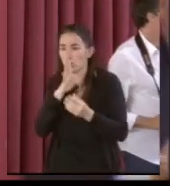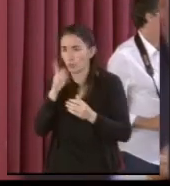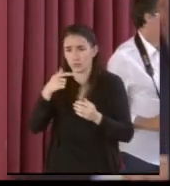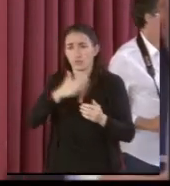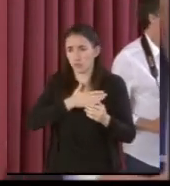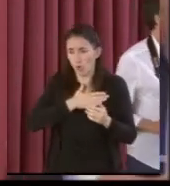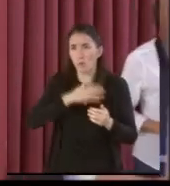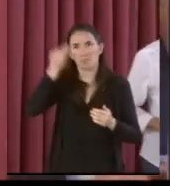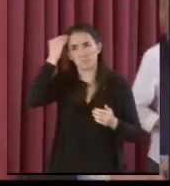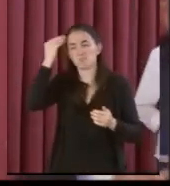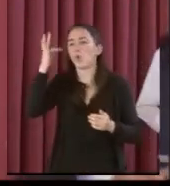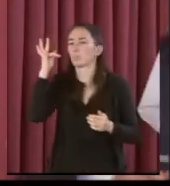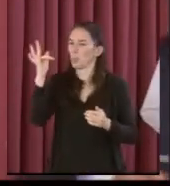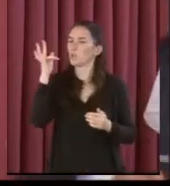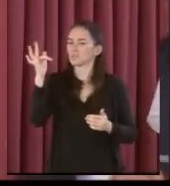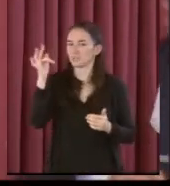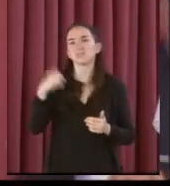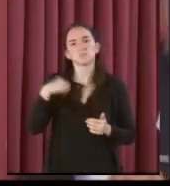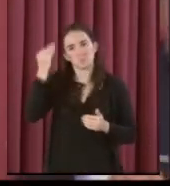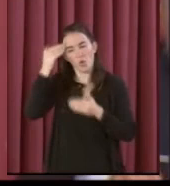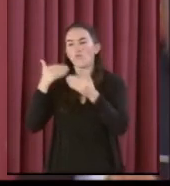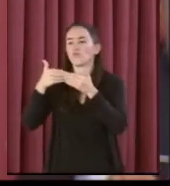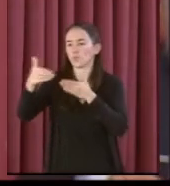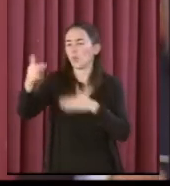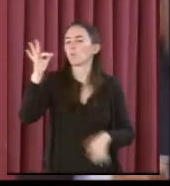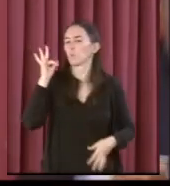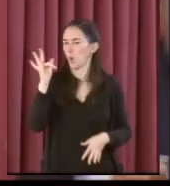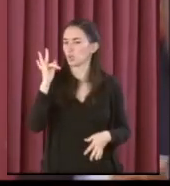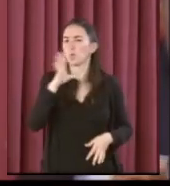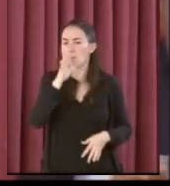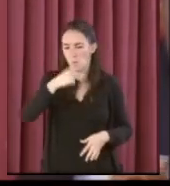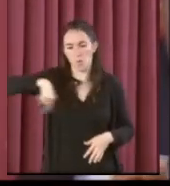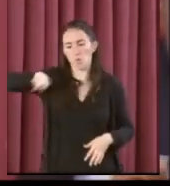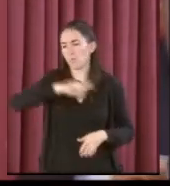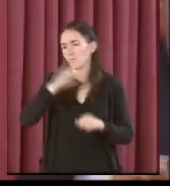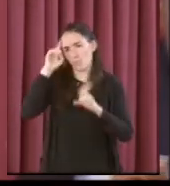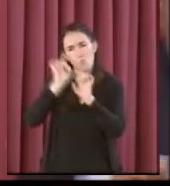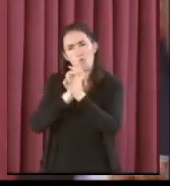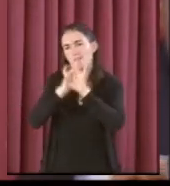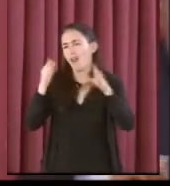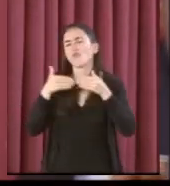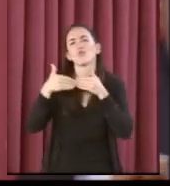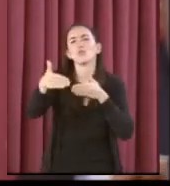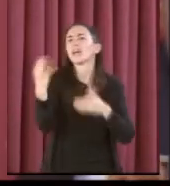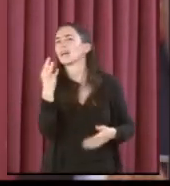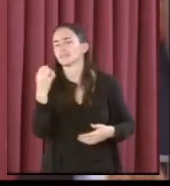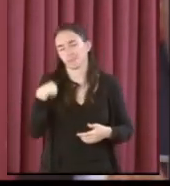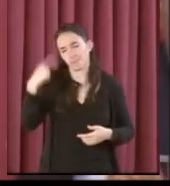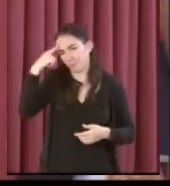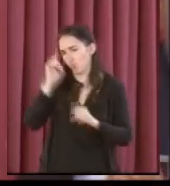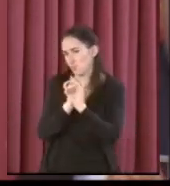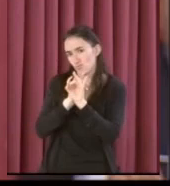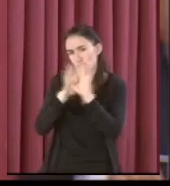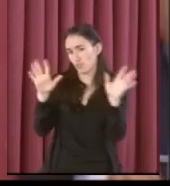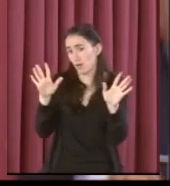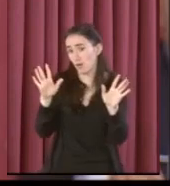soy optimista sobre el futuro de la ciudad porque tenemos muy claros los retos a los que nos debemos enfrentar y porque